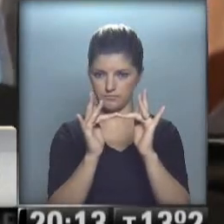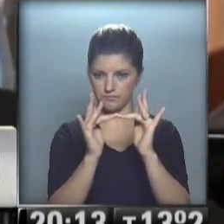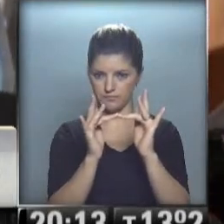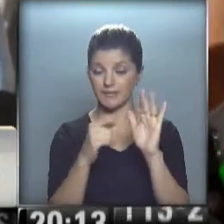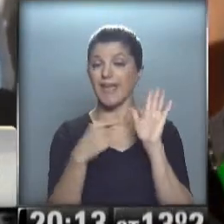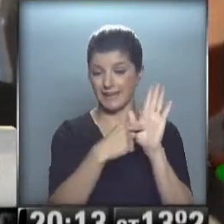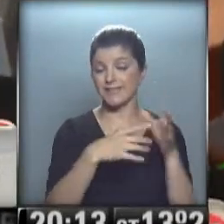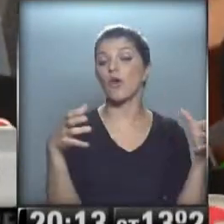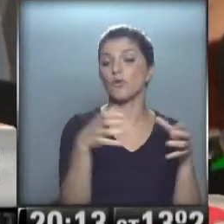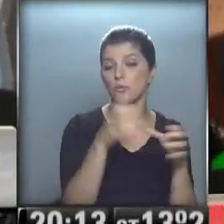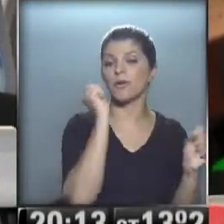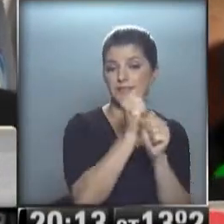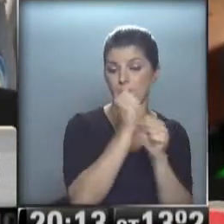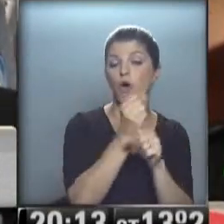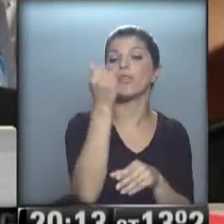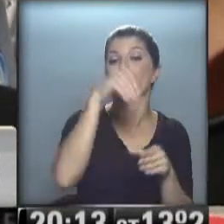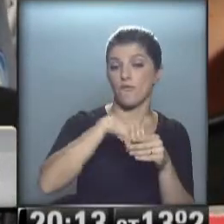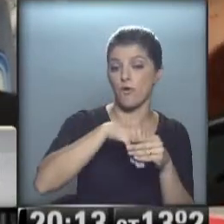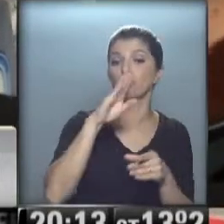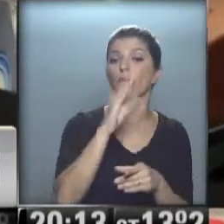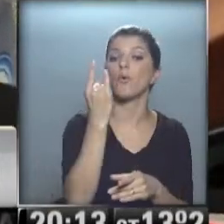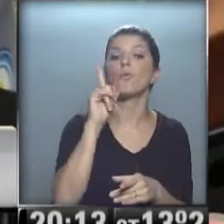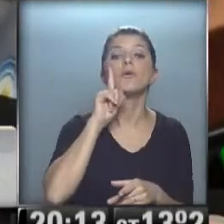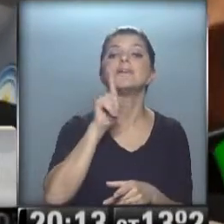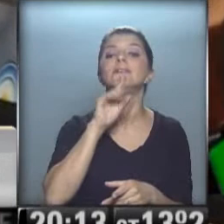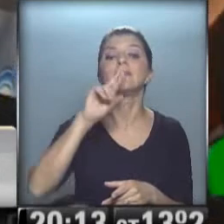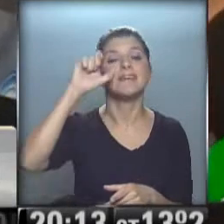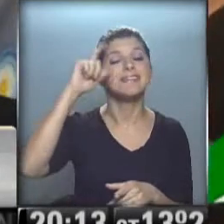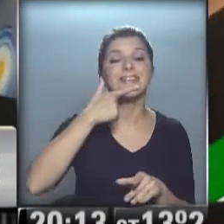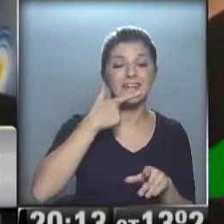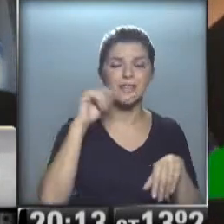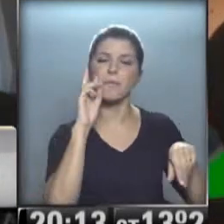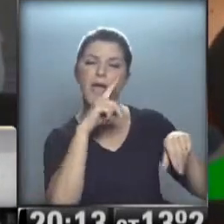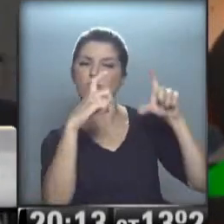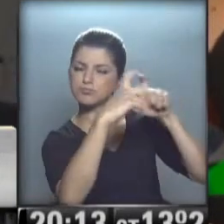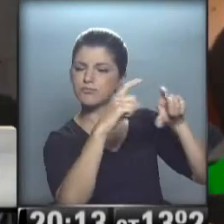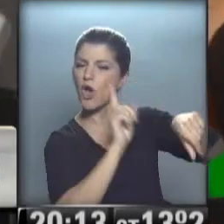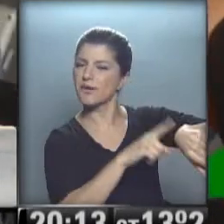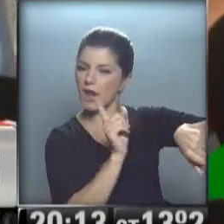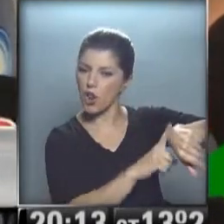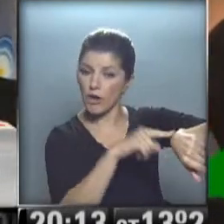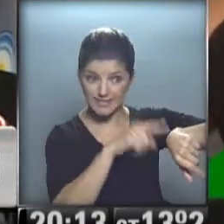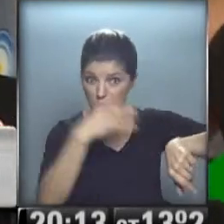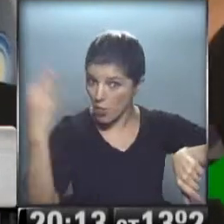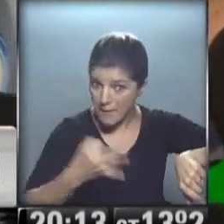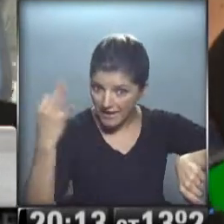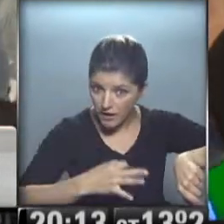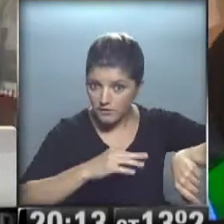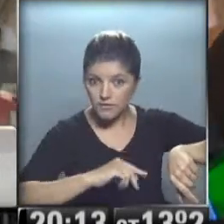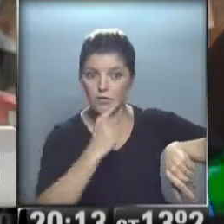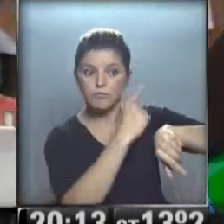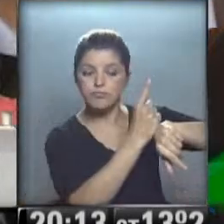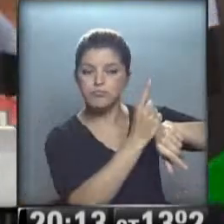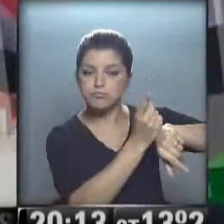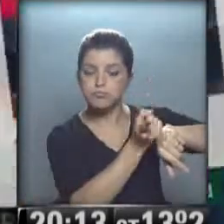el grupo de tareas de los fondos buitres, hay un reloj con tiempo de descuento en tiempo real donde hace